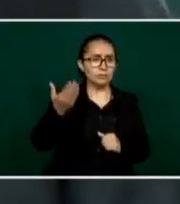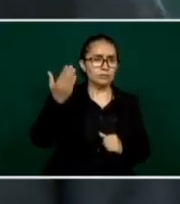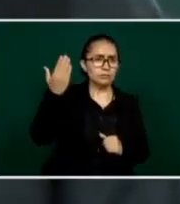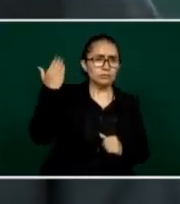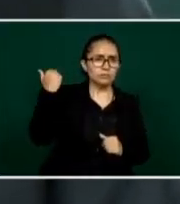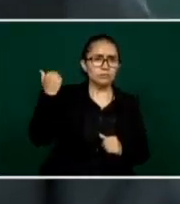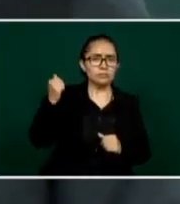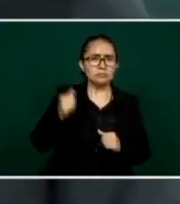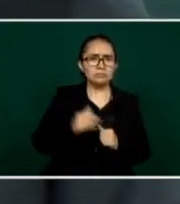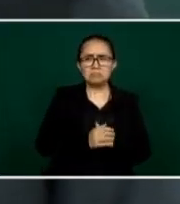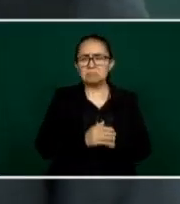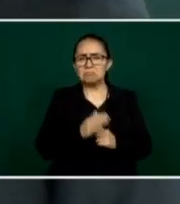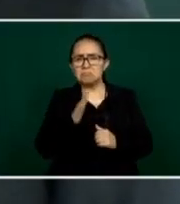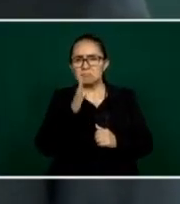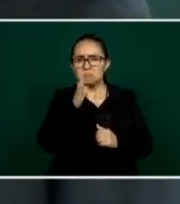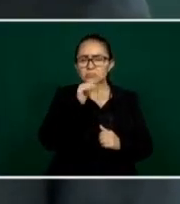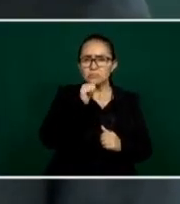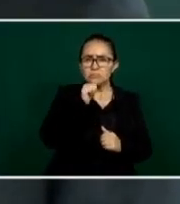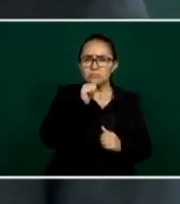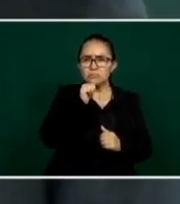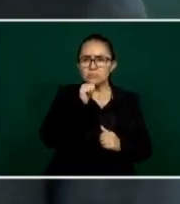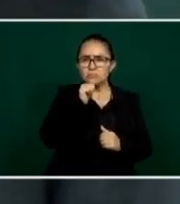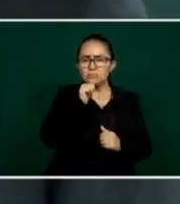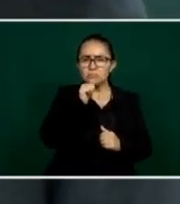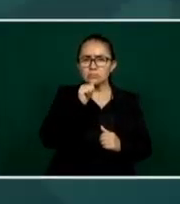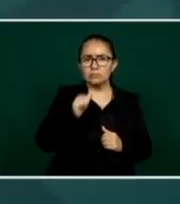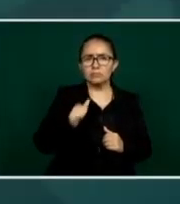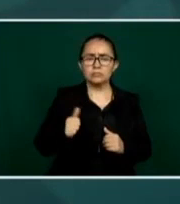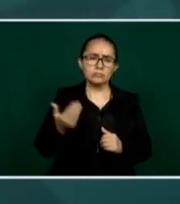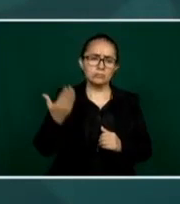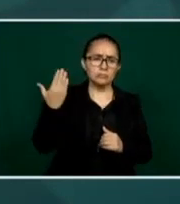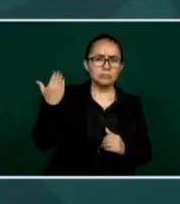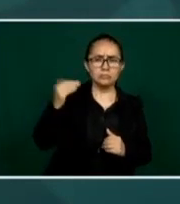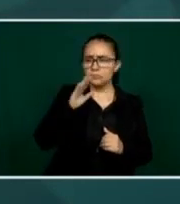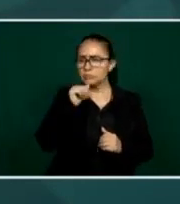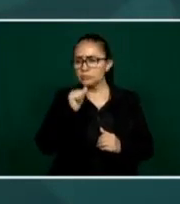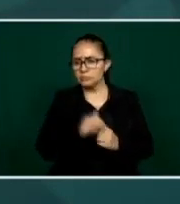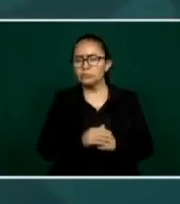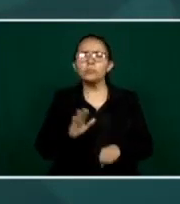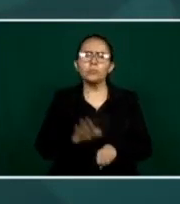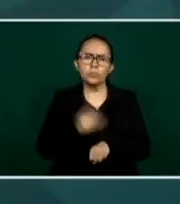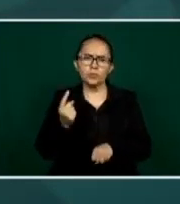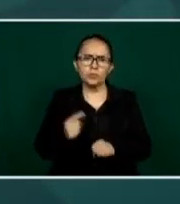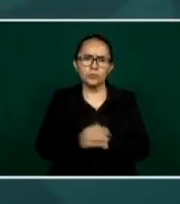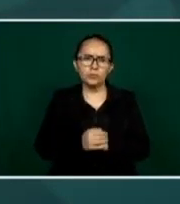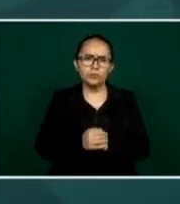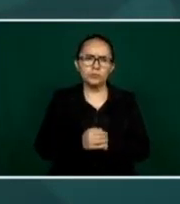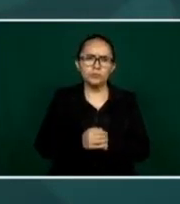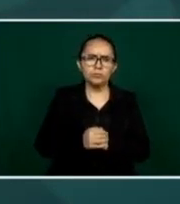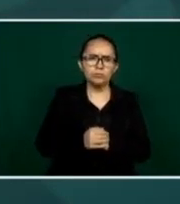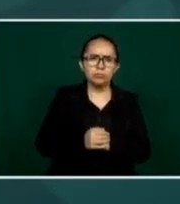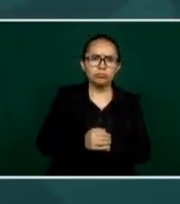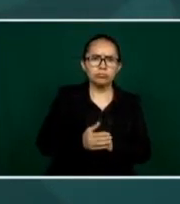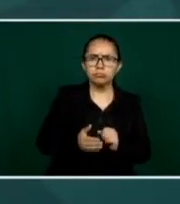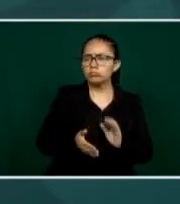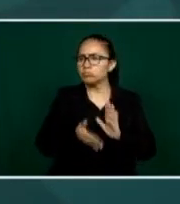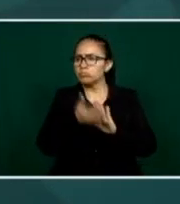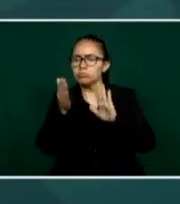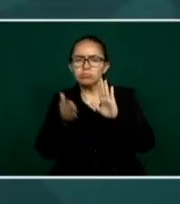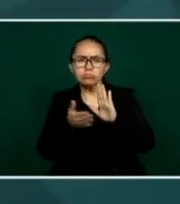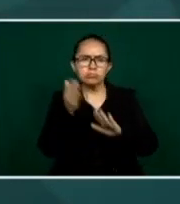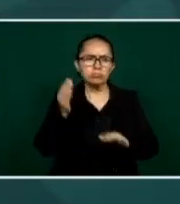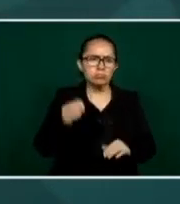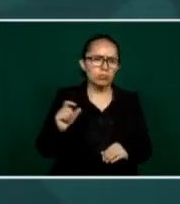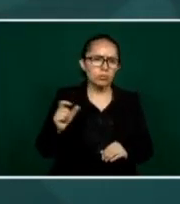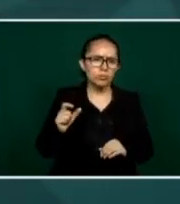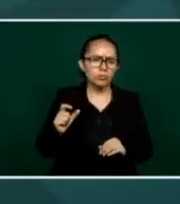hacer labores de seguridad pública, porque la Constitución no lo permitía. Cuando